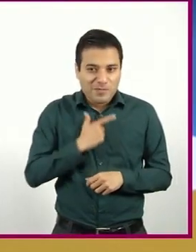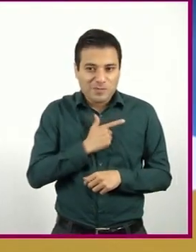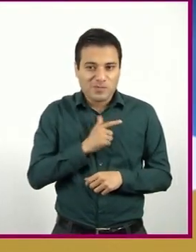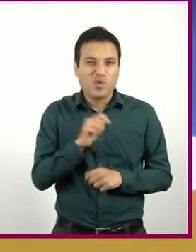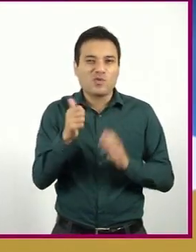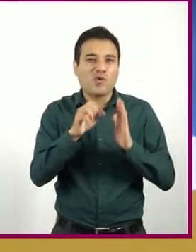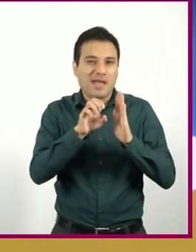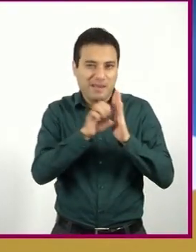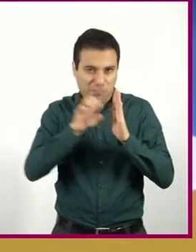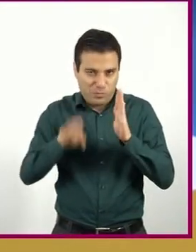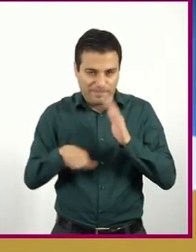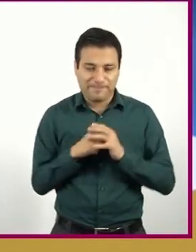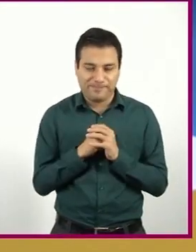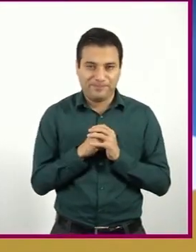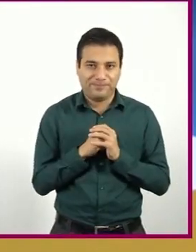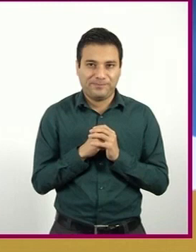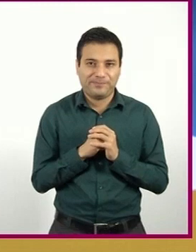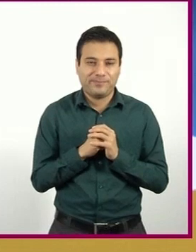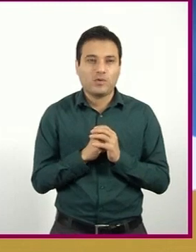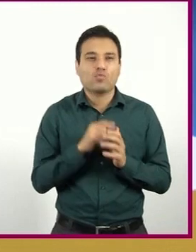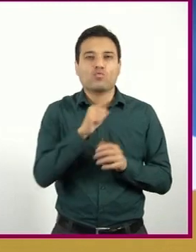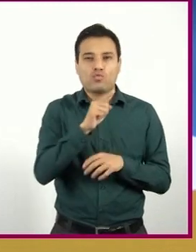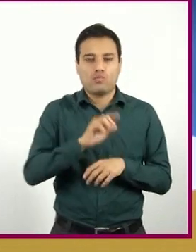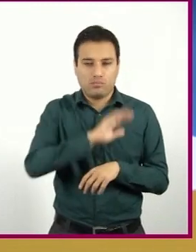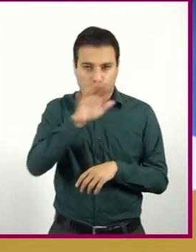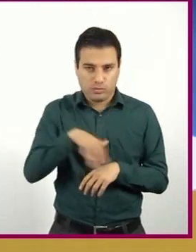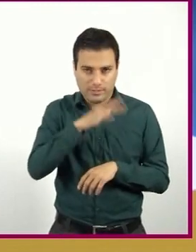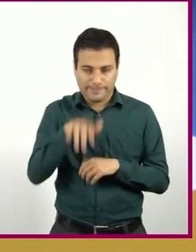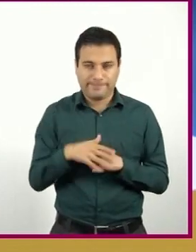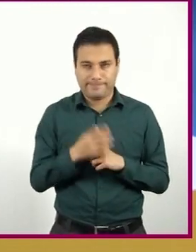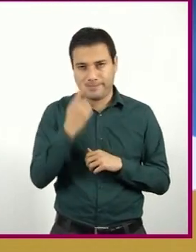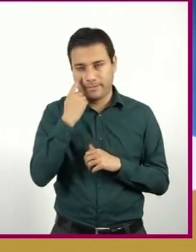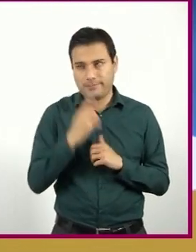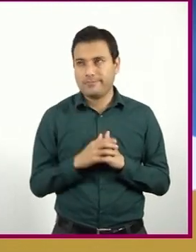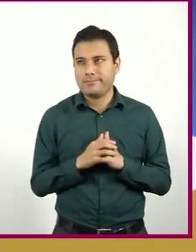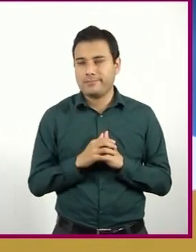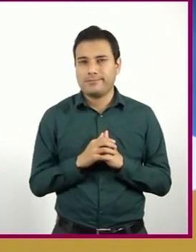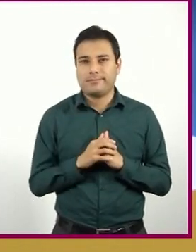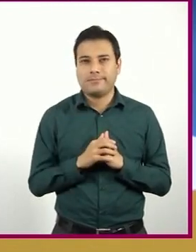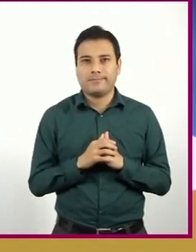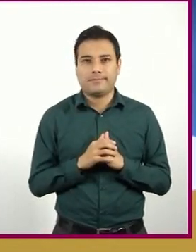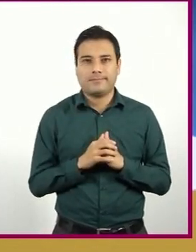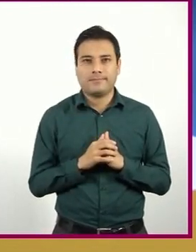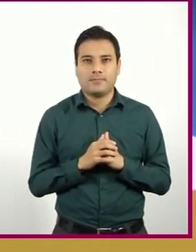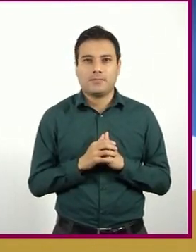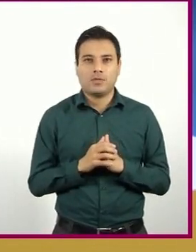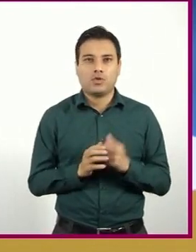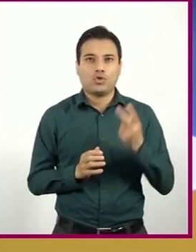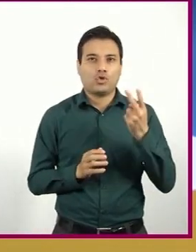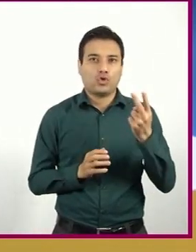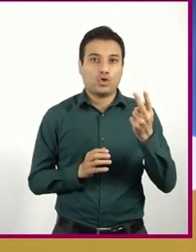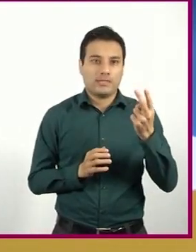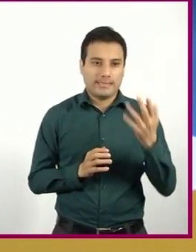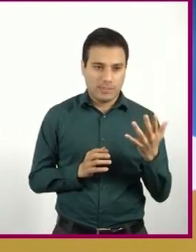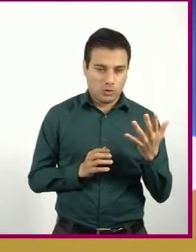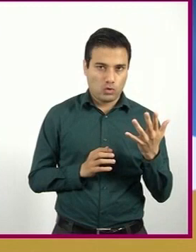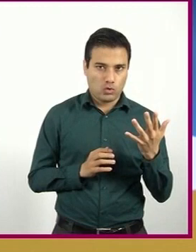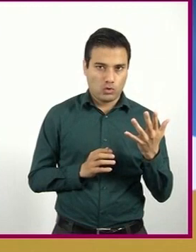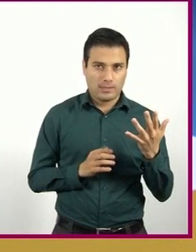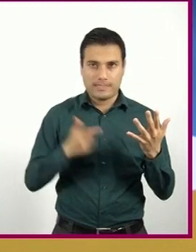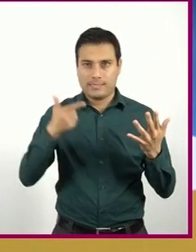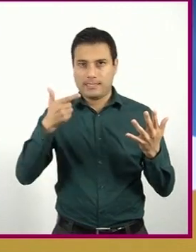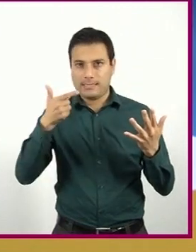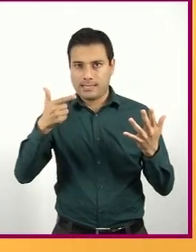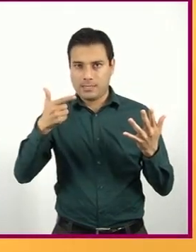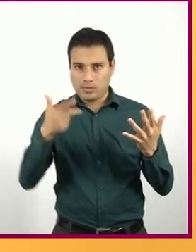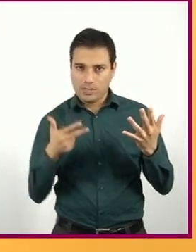otras fracciones, maestra. Identifica alguna fracción que se encuentre entre las fracciones 2 quintos y 7